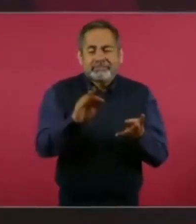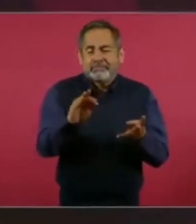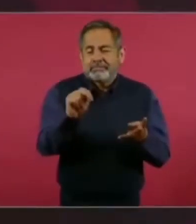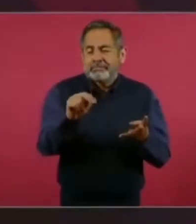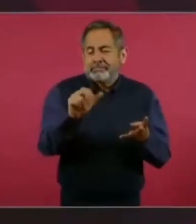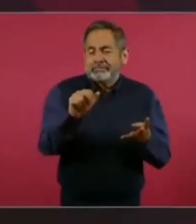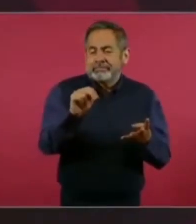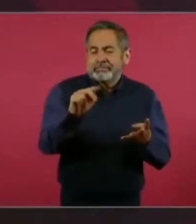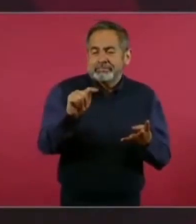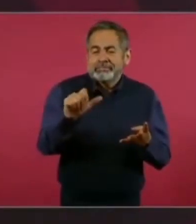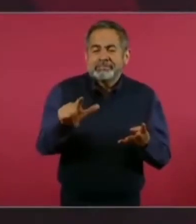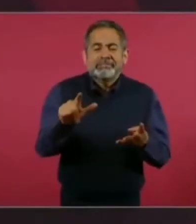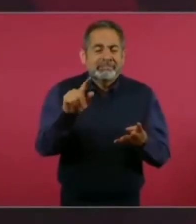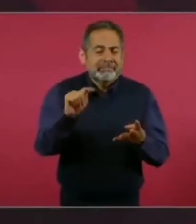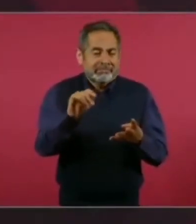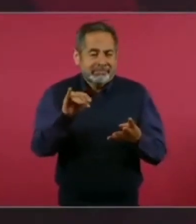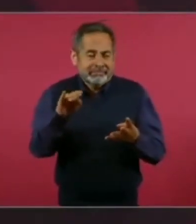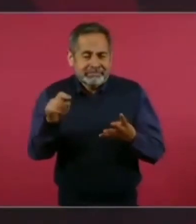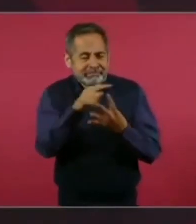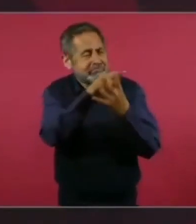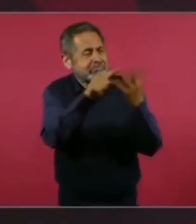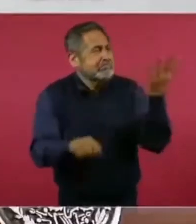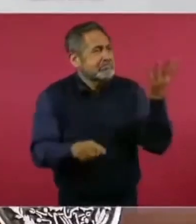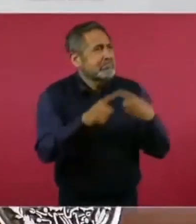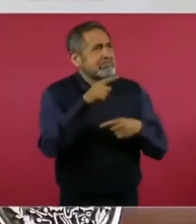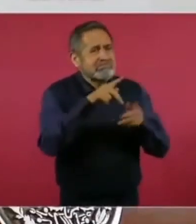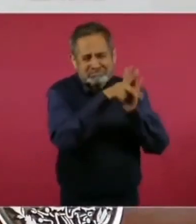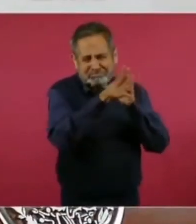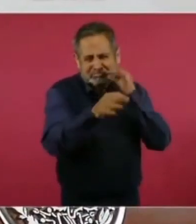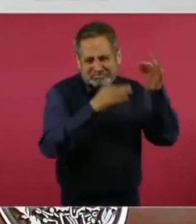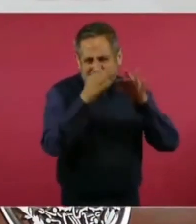financial todos se han portado muy